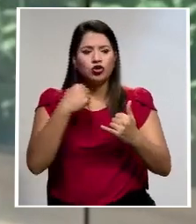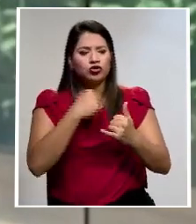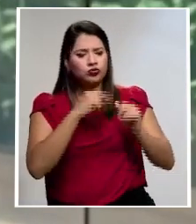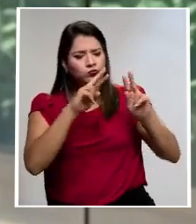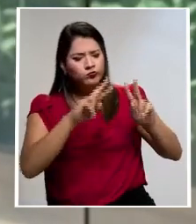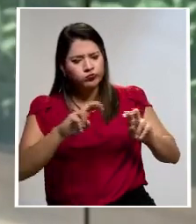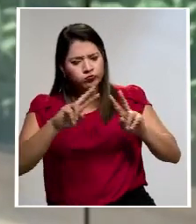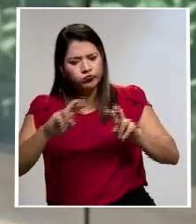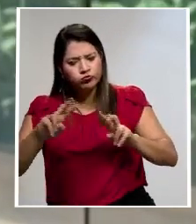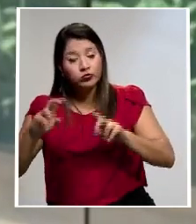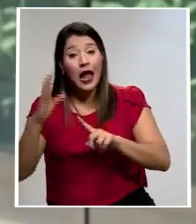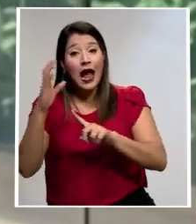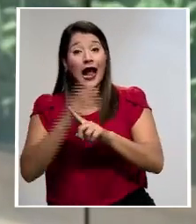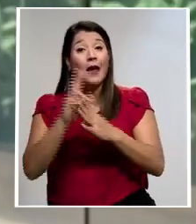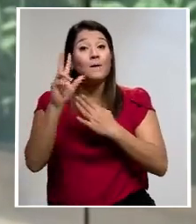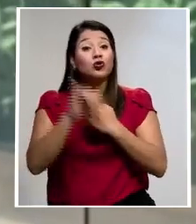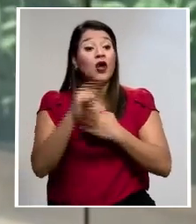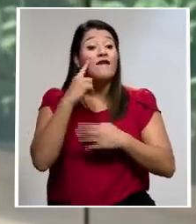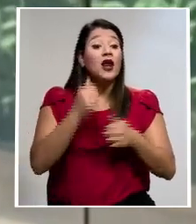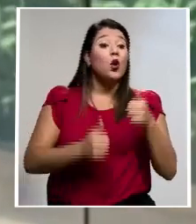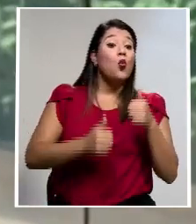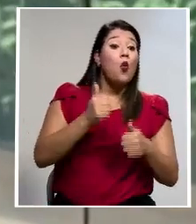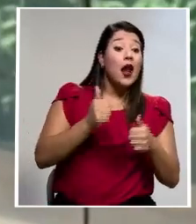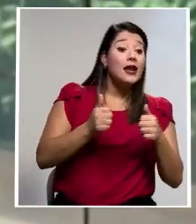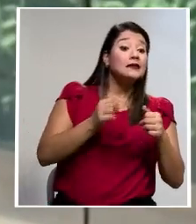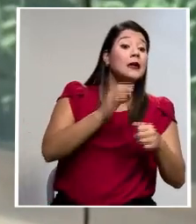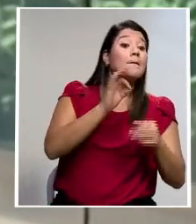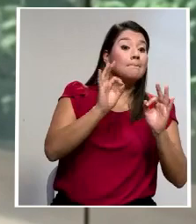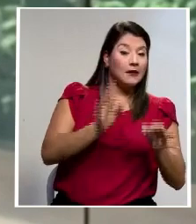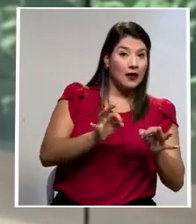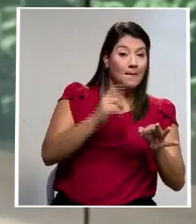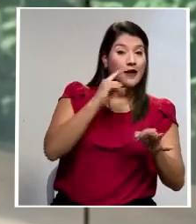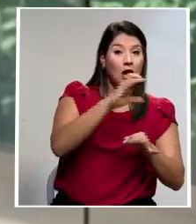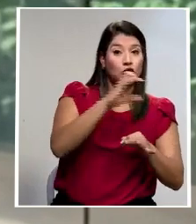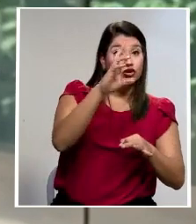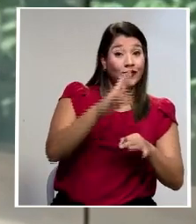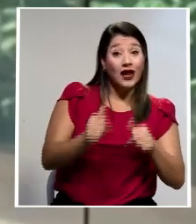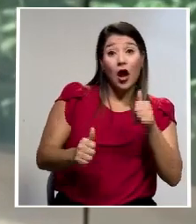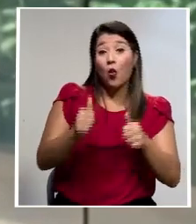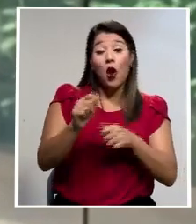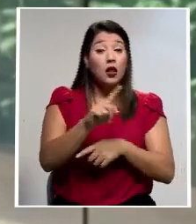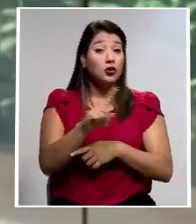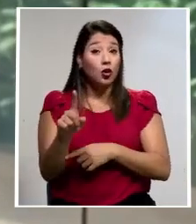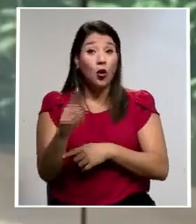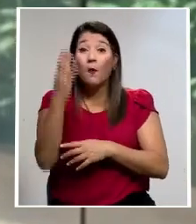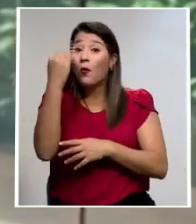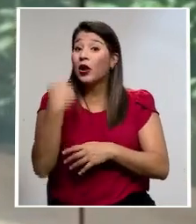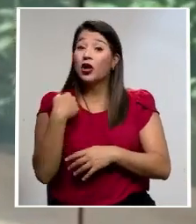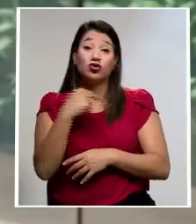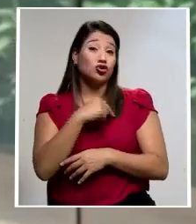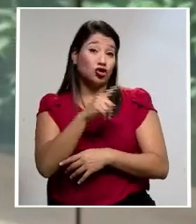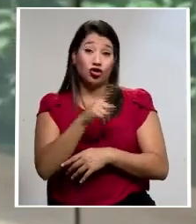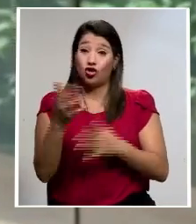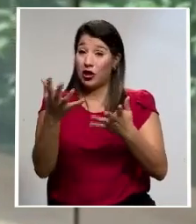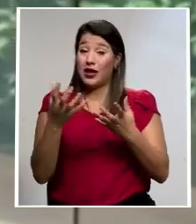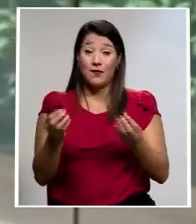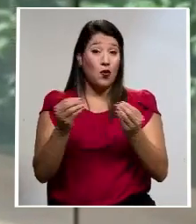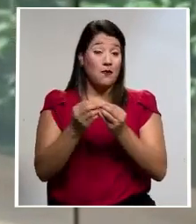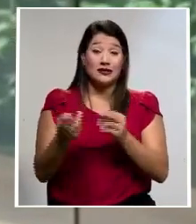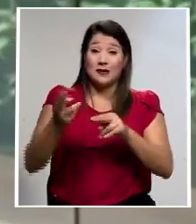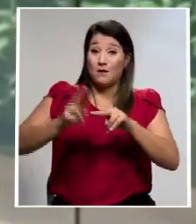población costarricense y los que no, porque nosotros no creemos en cargar más impuestos sobre las espaldas